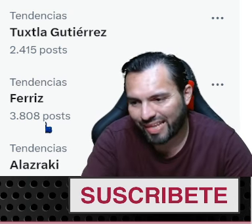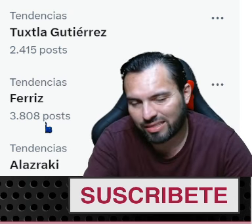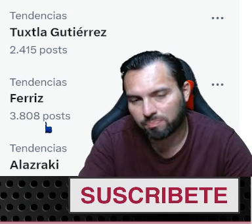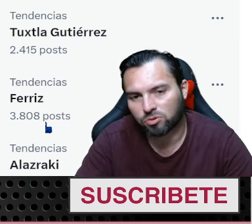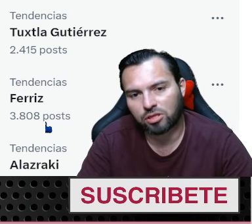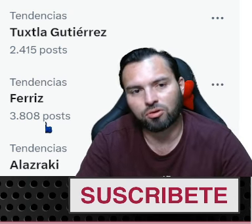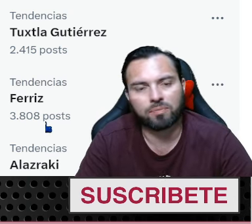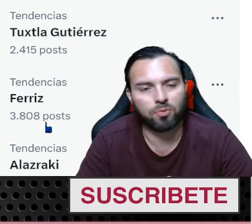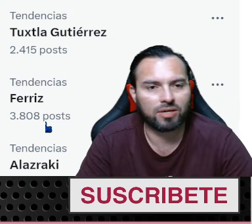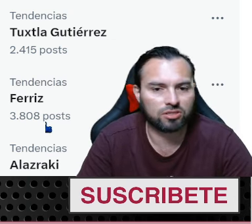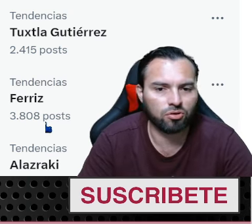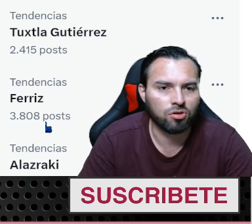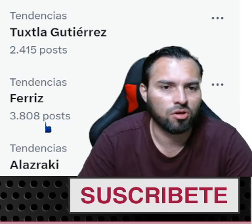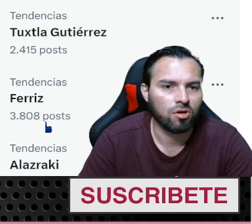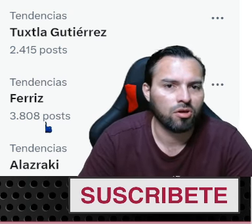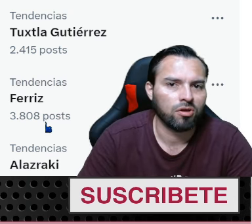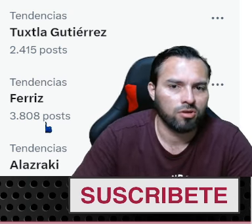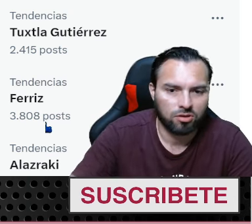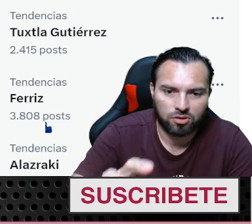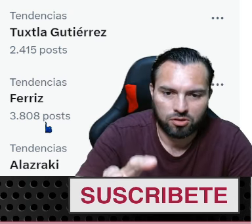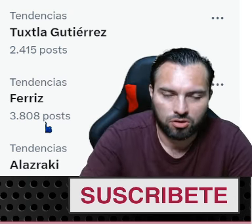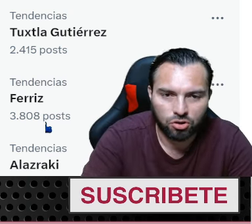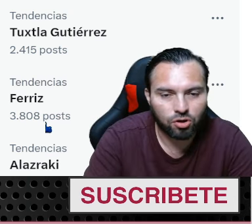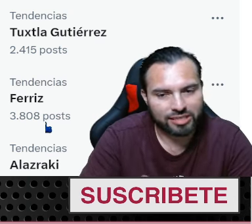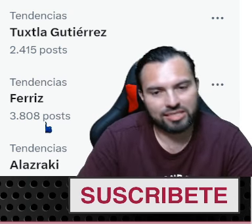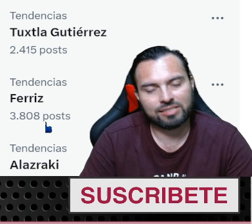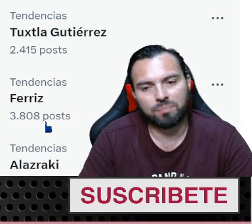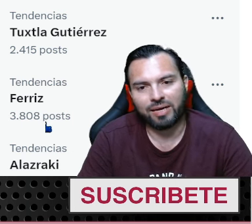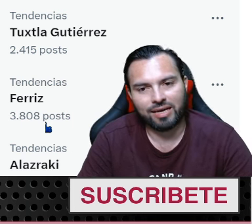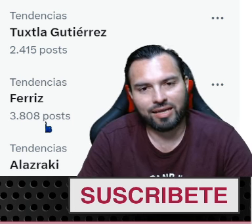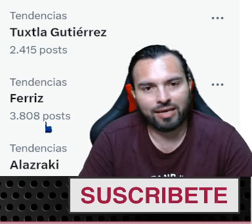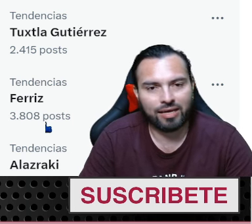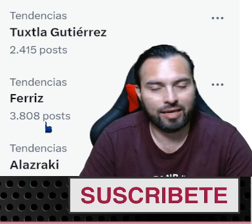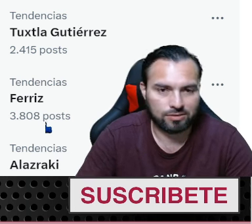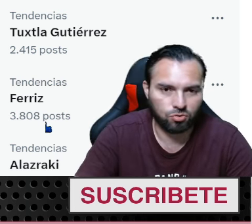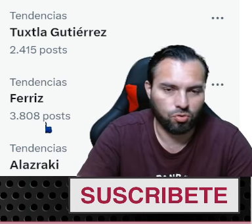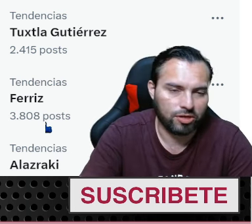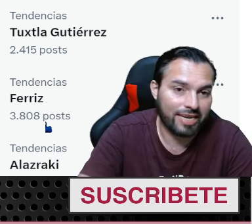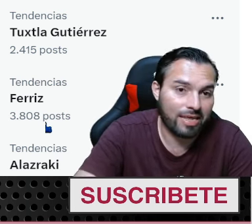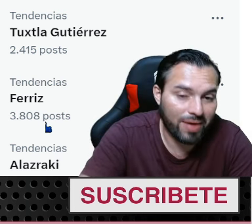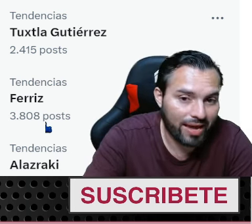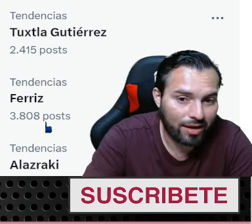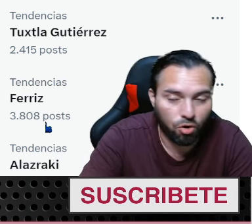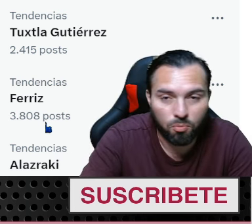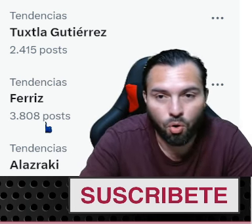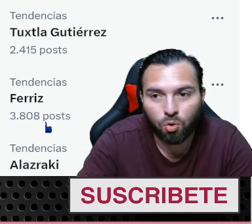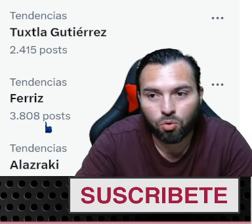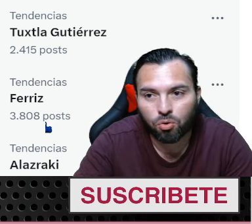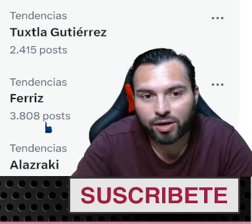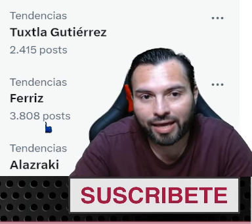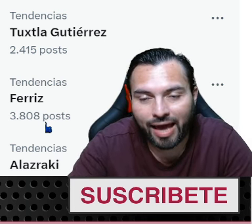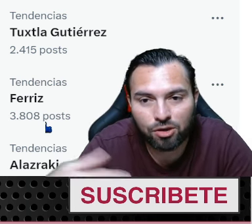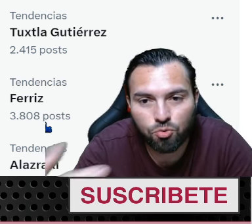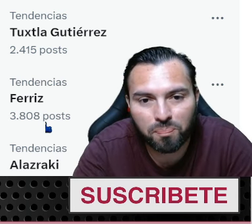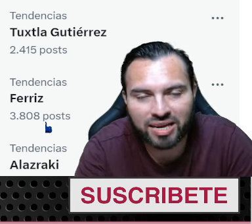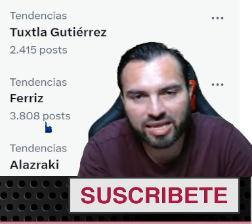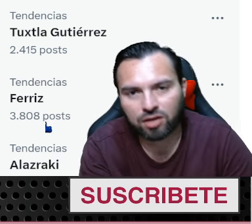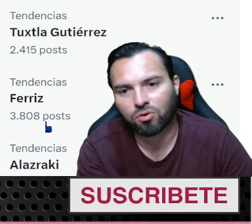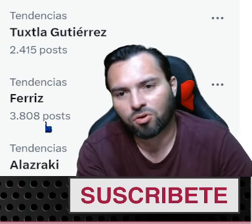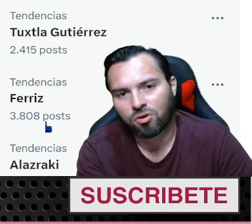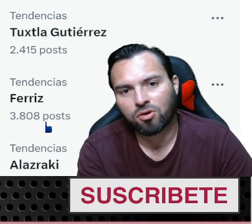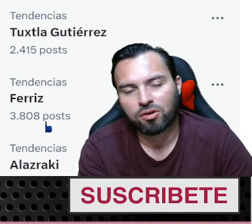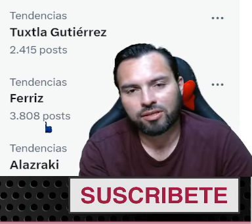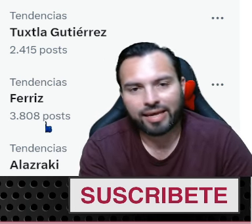de un 70 por de la población no rechaza para nada Esto ni ve como que hay un